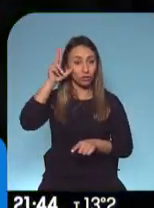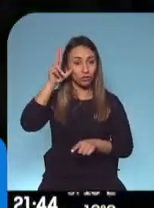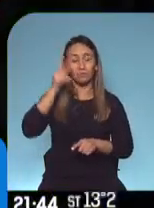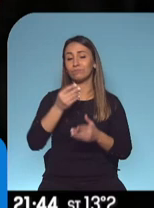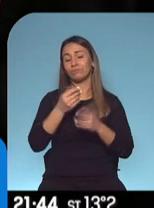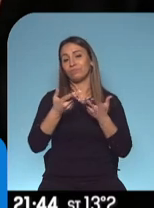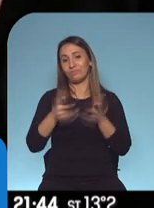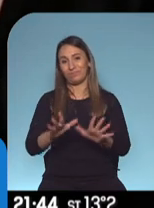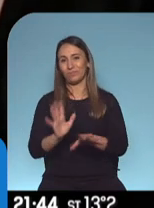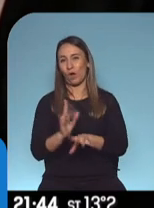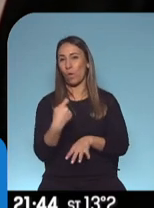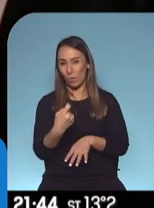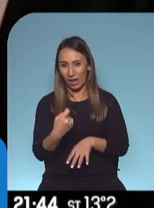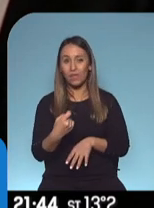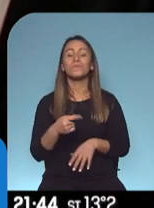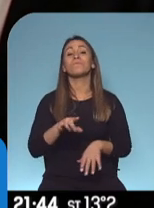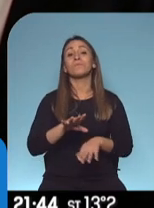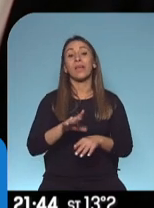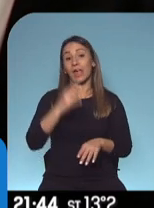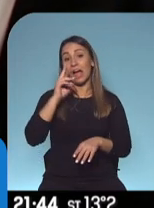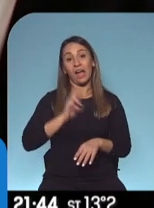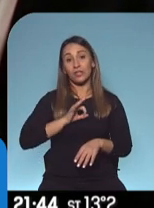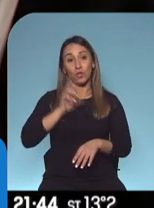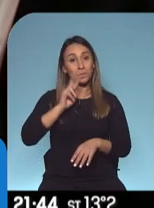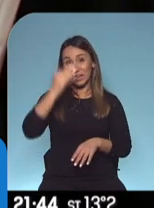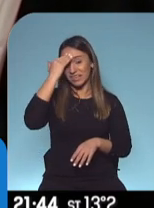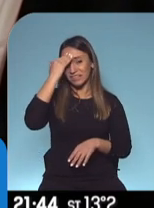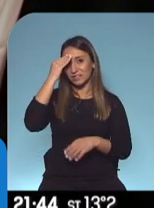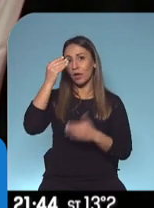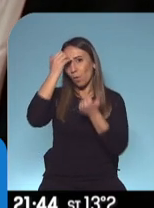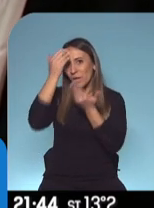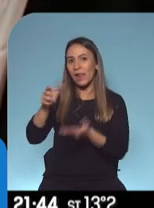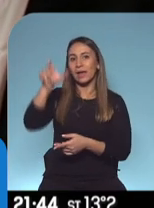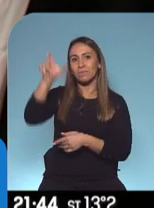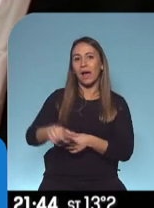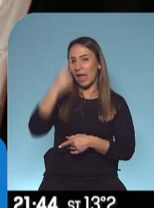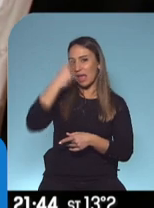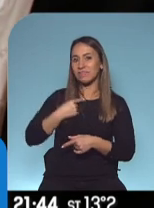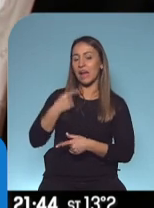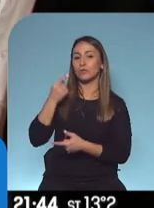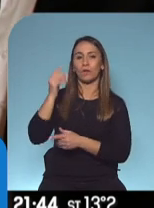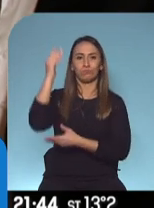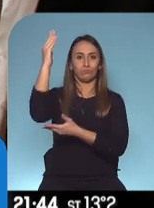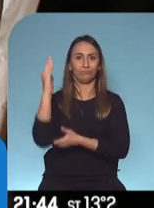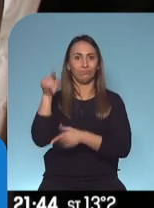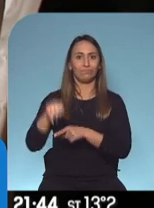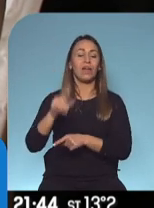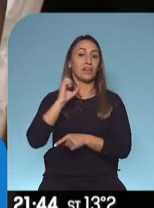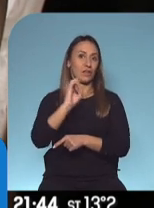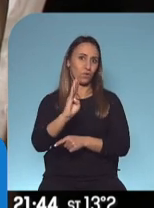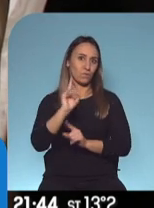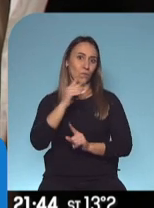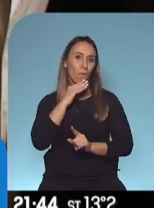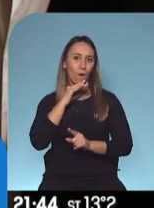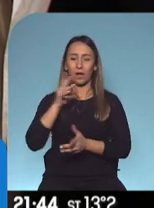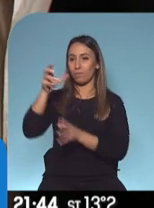de la actividad y en 2015 fue inmortalizado con una estatua en el Museo del Club de La Ribera. Un